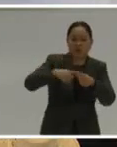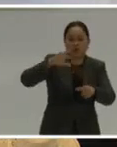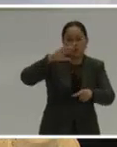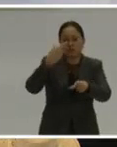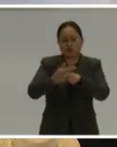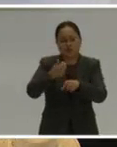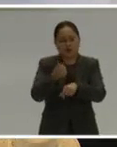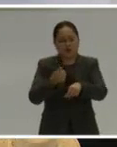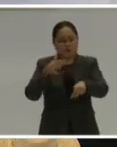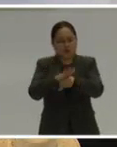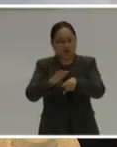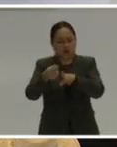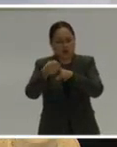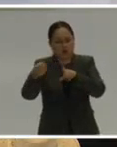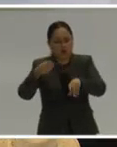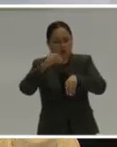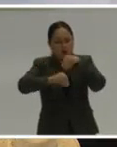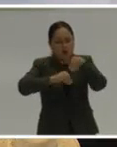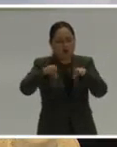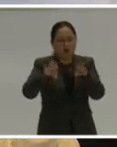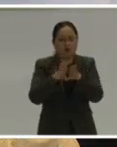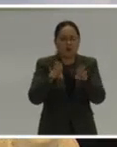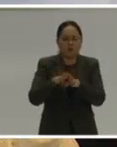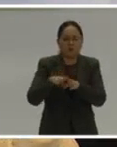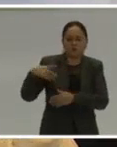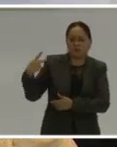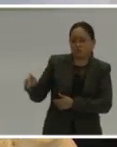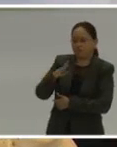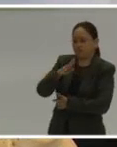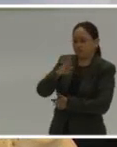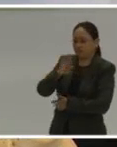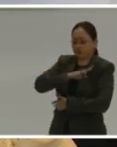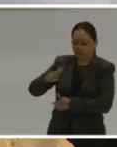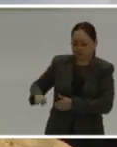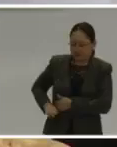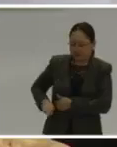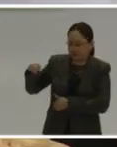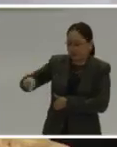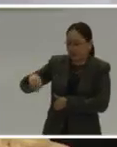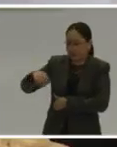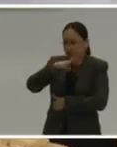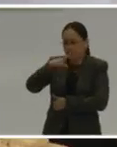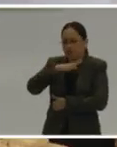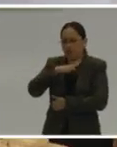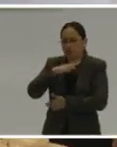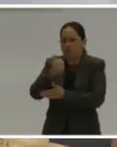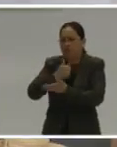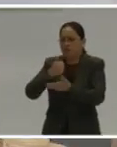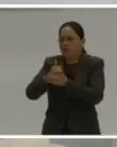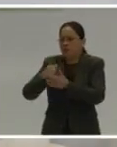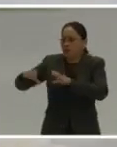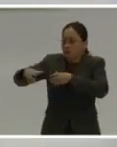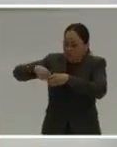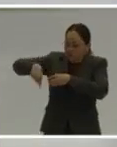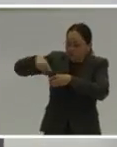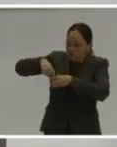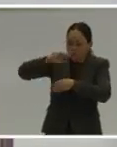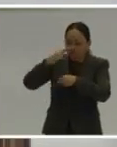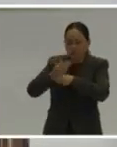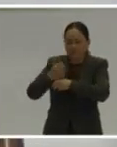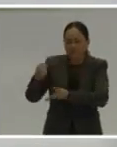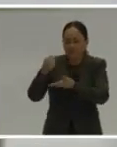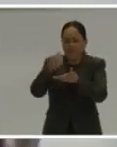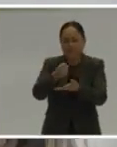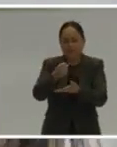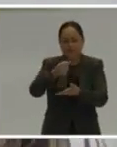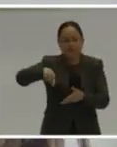y todos los recursos estaban en la ciudad, ¿no? O sea, en el pueblo, ni siquiera en la ciudad, sino en el pueblo crece porque